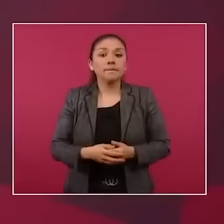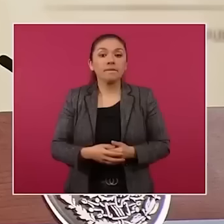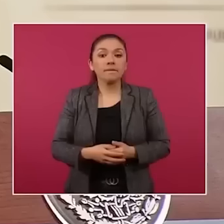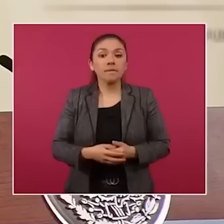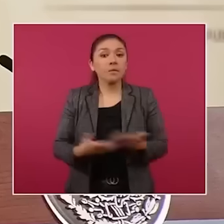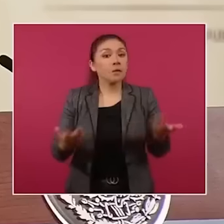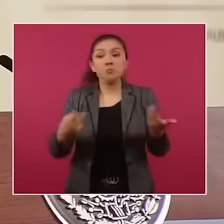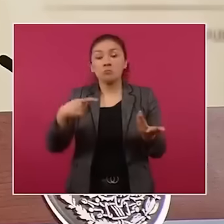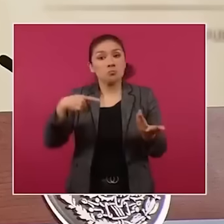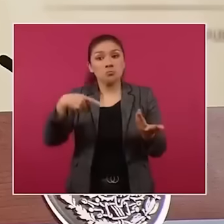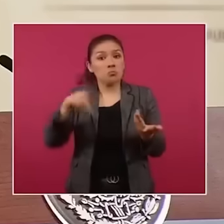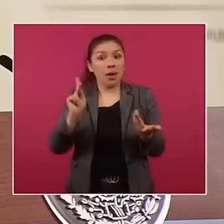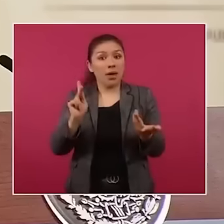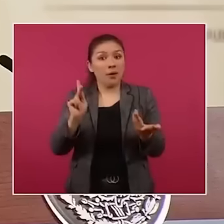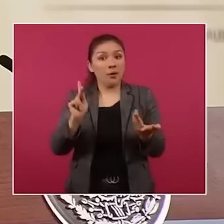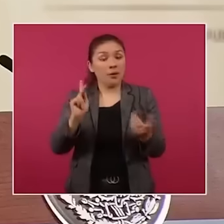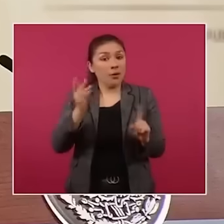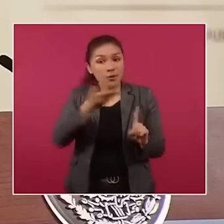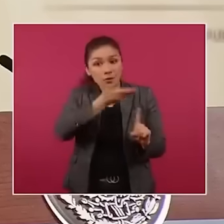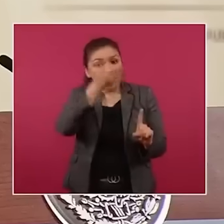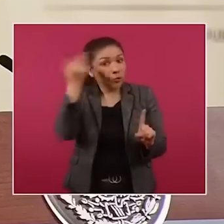Y no sabía